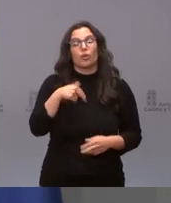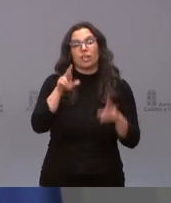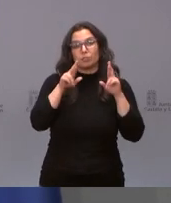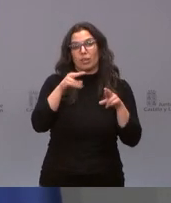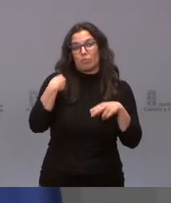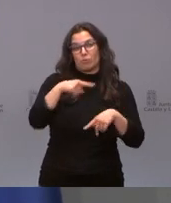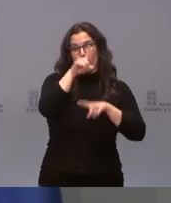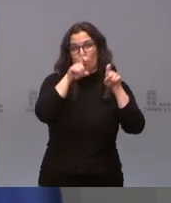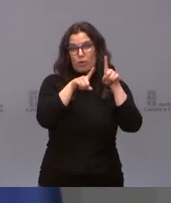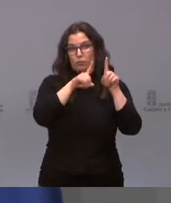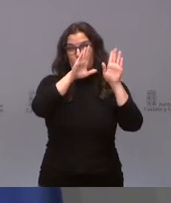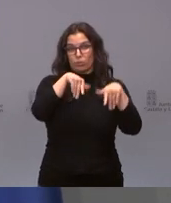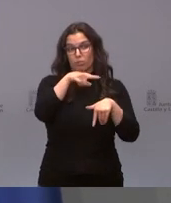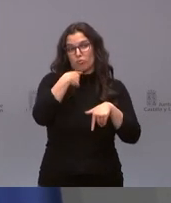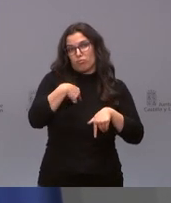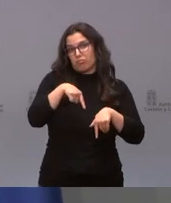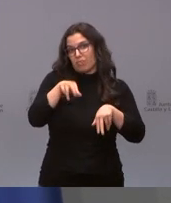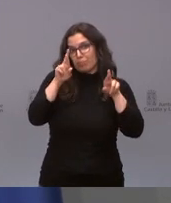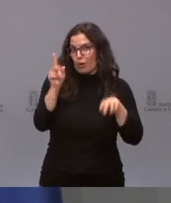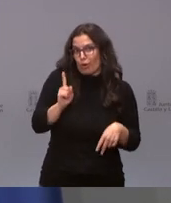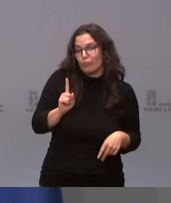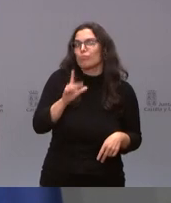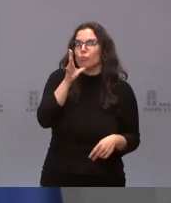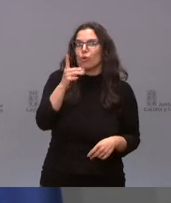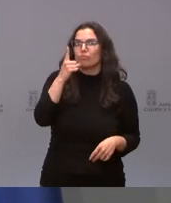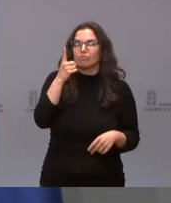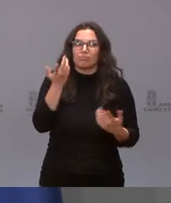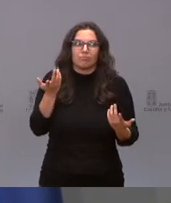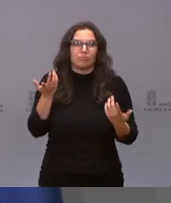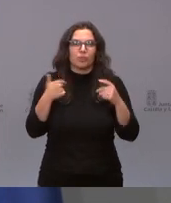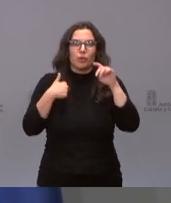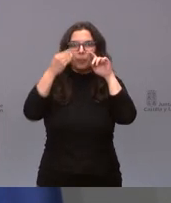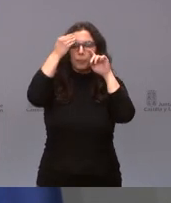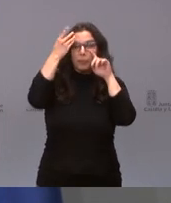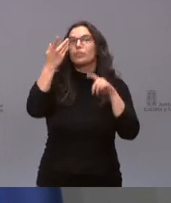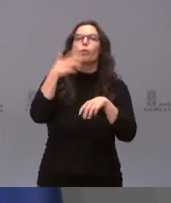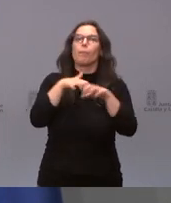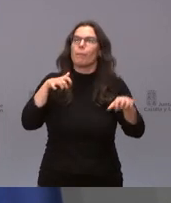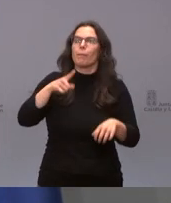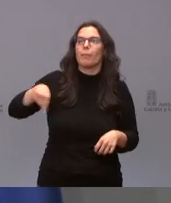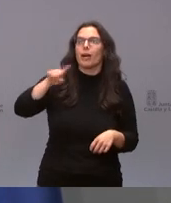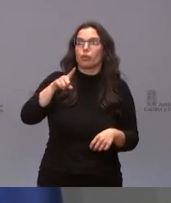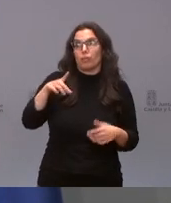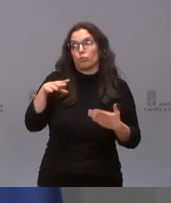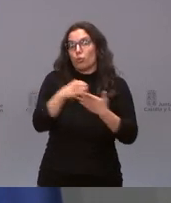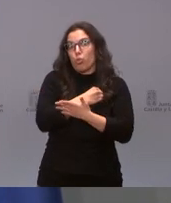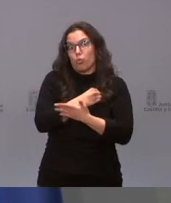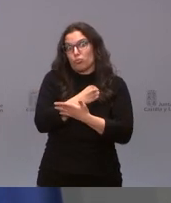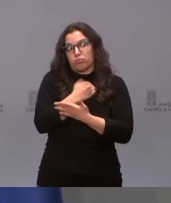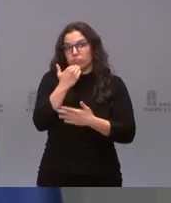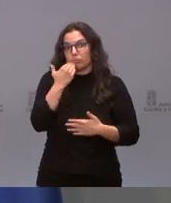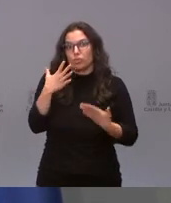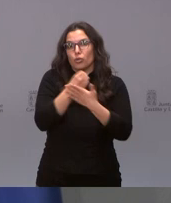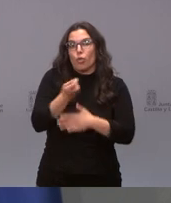no sea así porque sí que yo creo que la mayor parte si no todos los profesionales